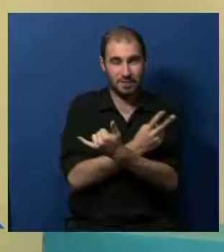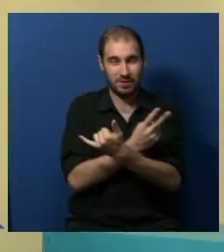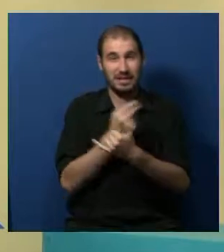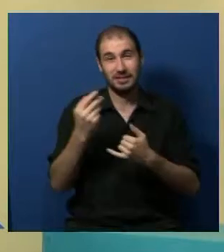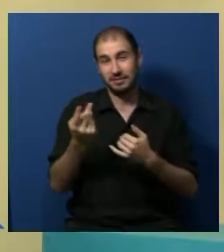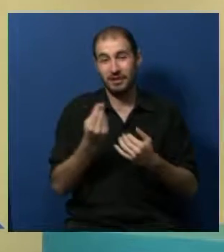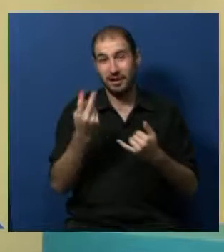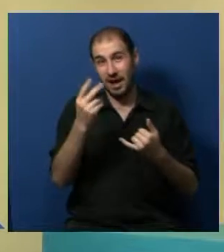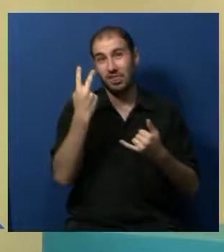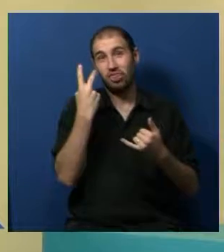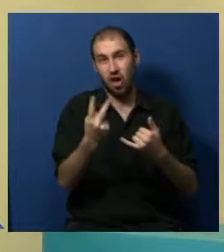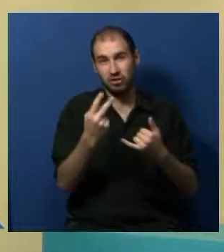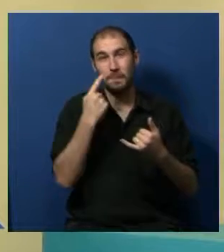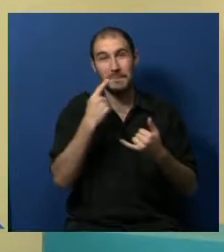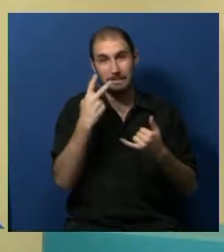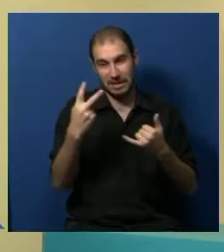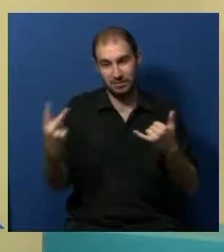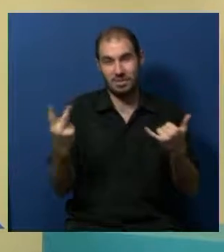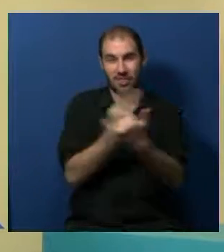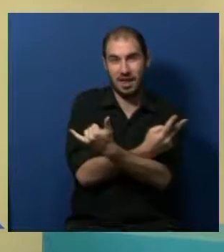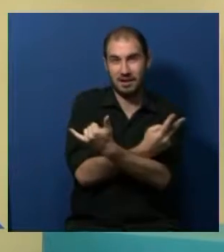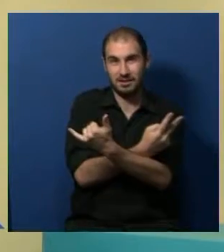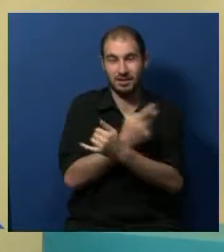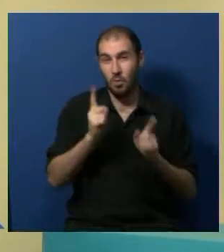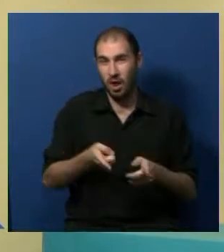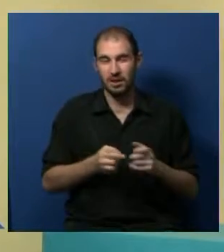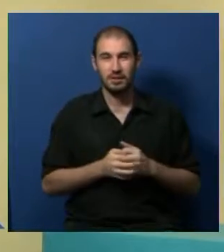celular por los pesos, ahora tengo que entregar 1.000 pesos por ese